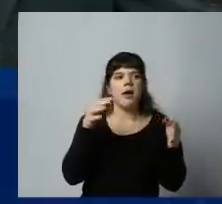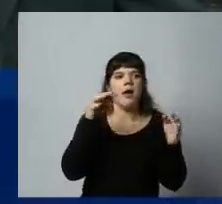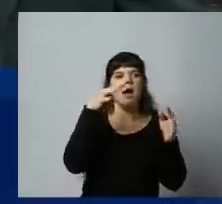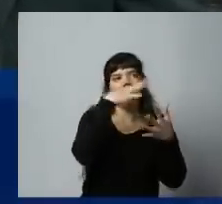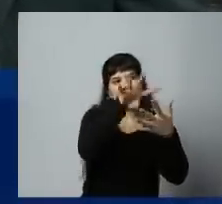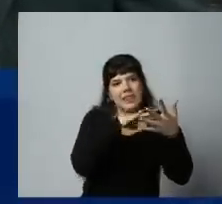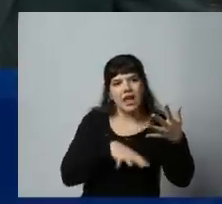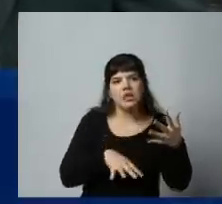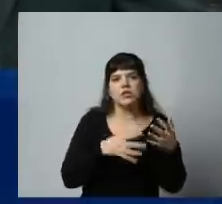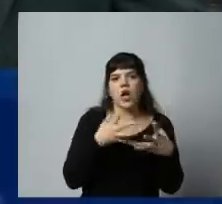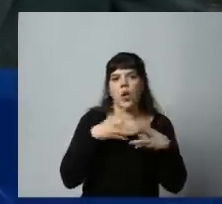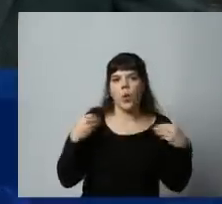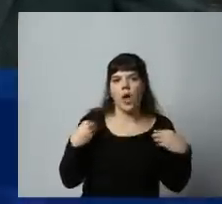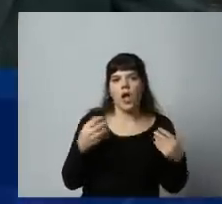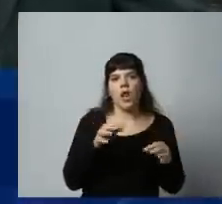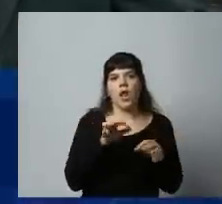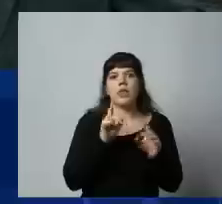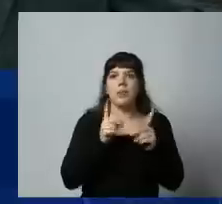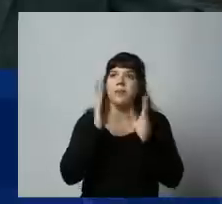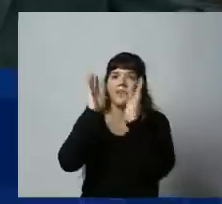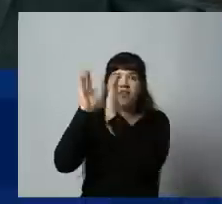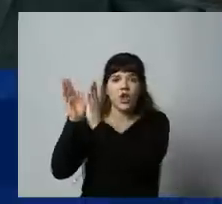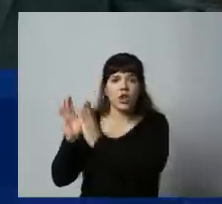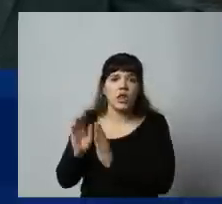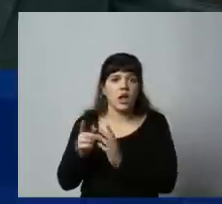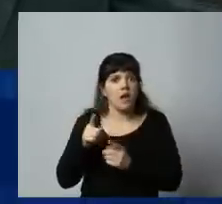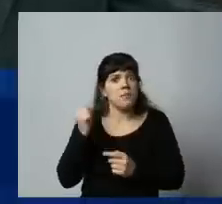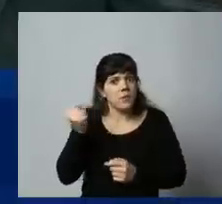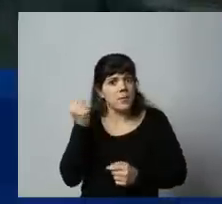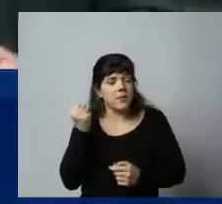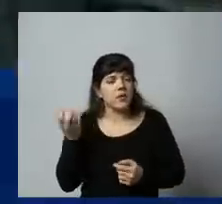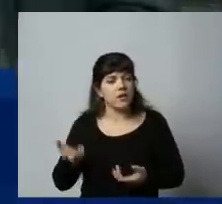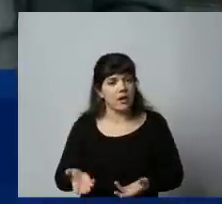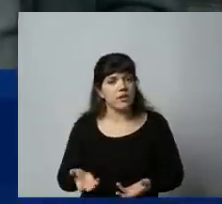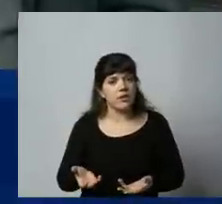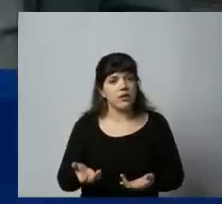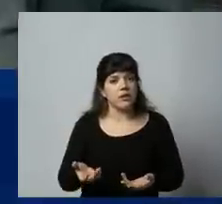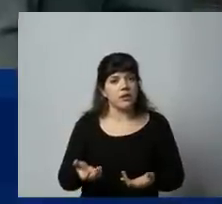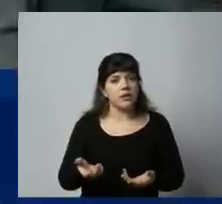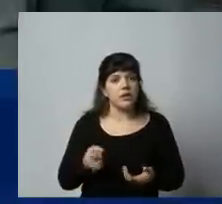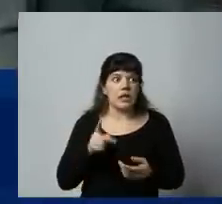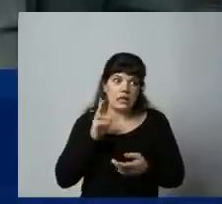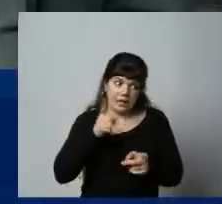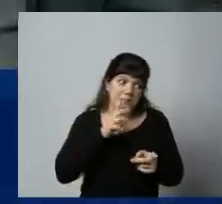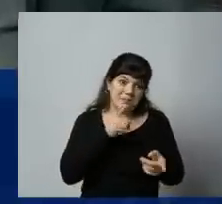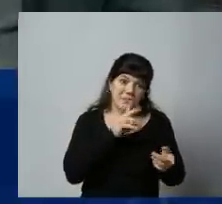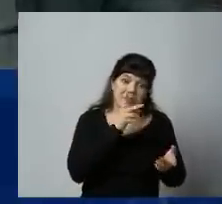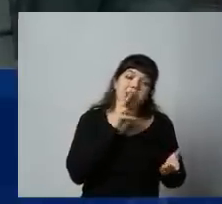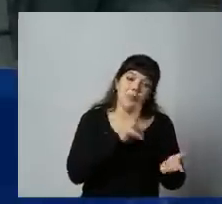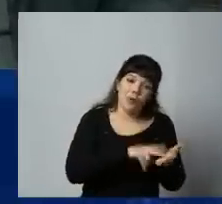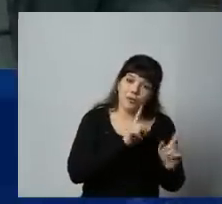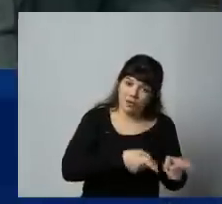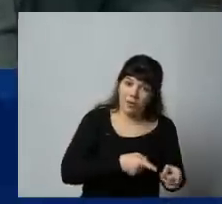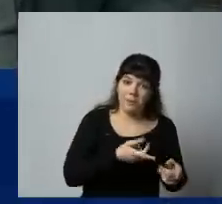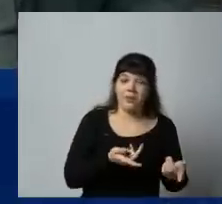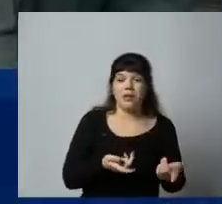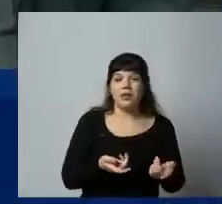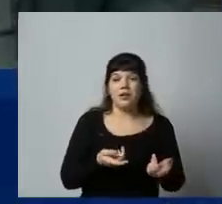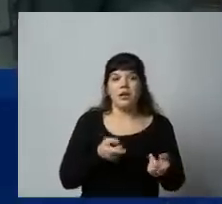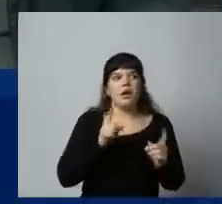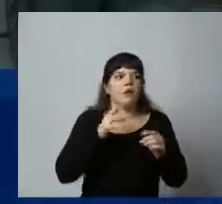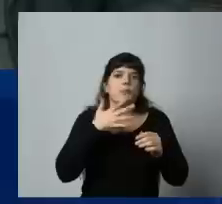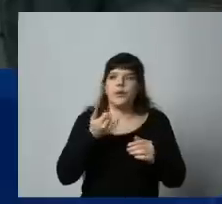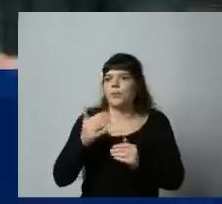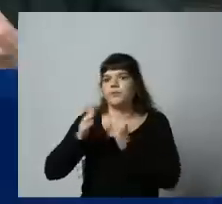escolares las bibliotecas que también salen del del del impuesto obviamente las obras de